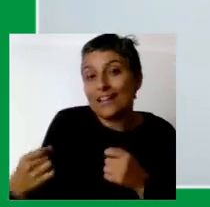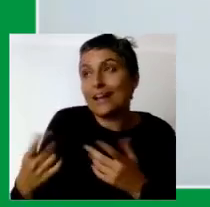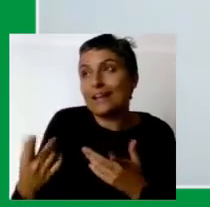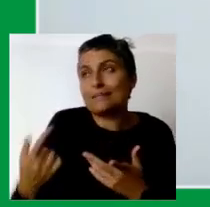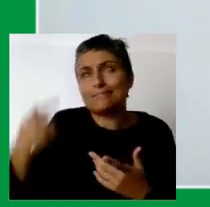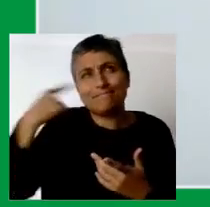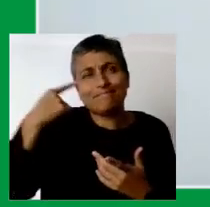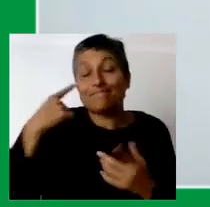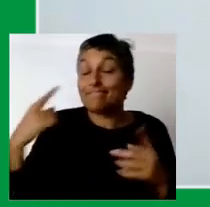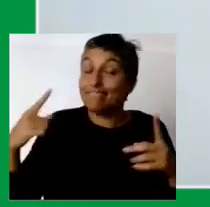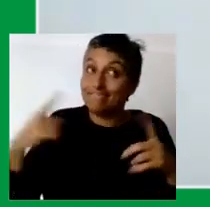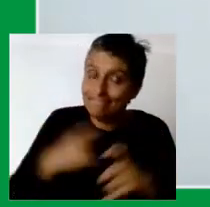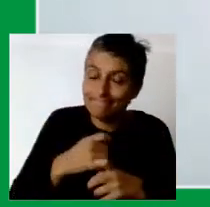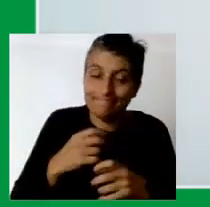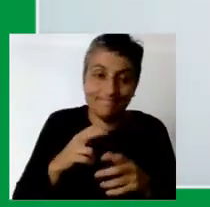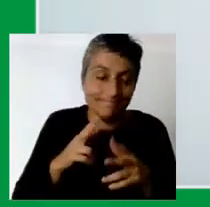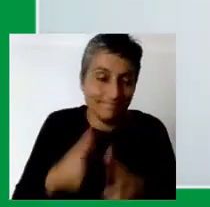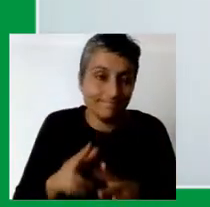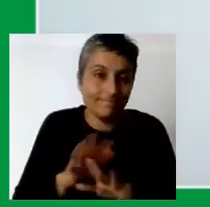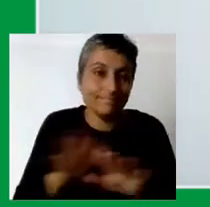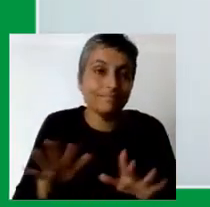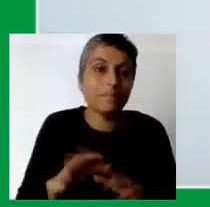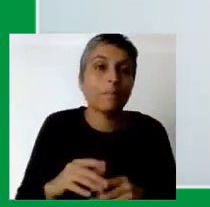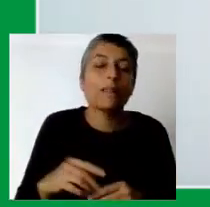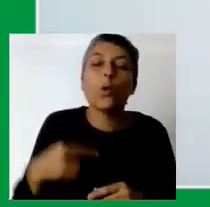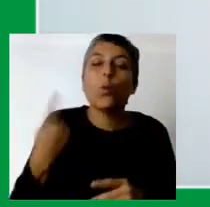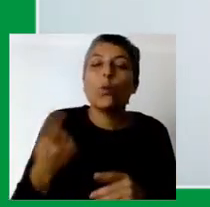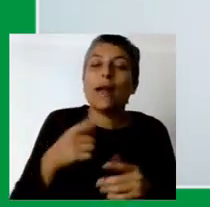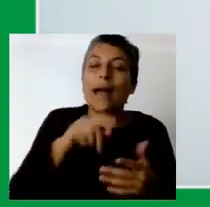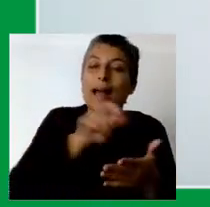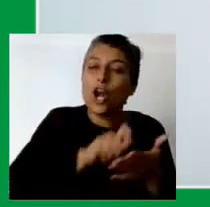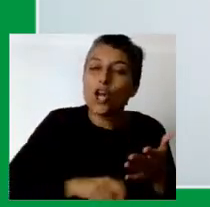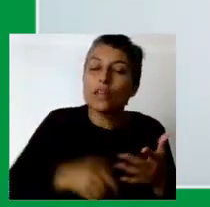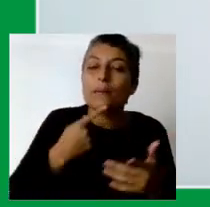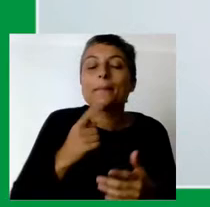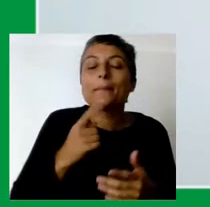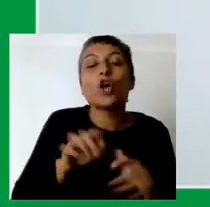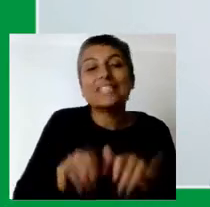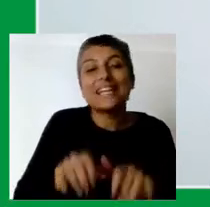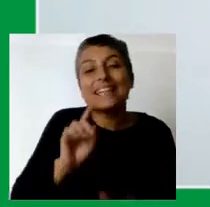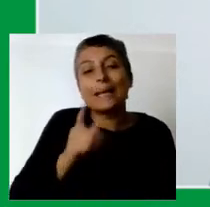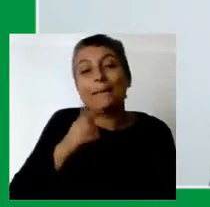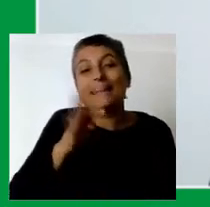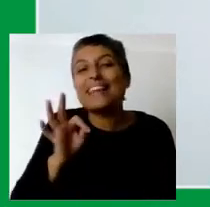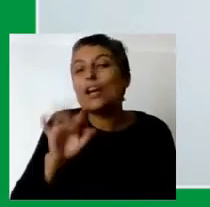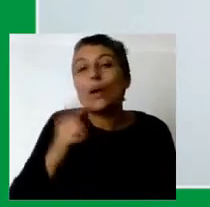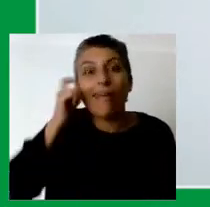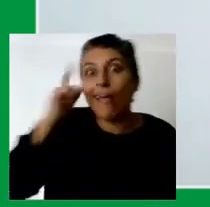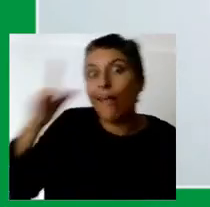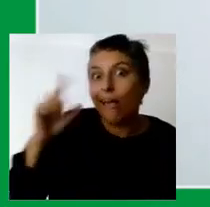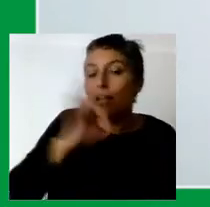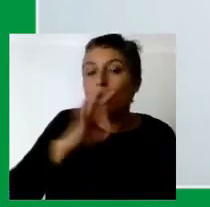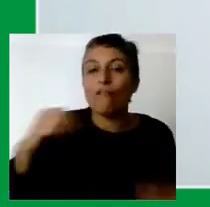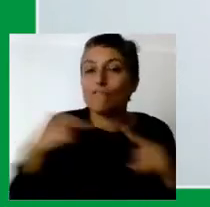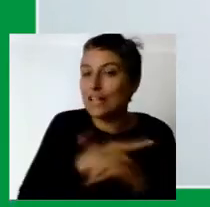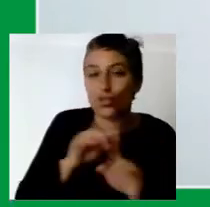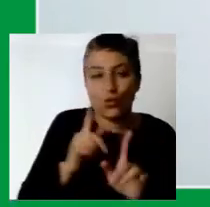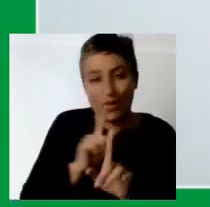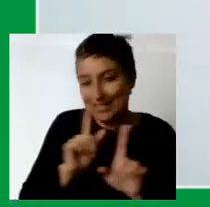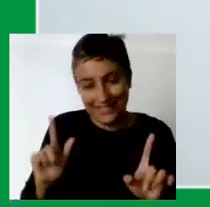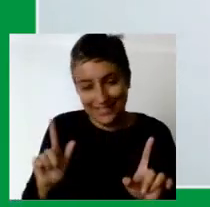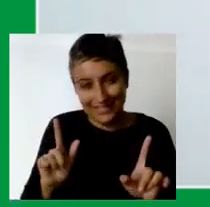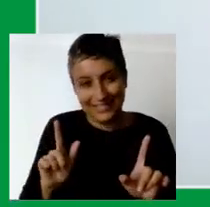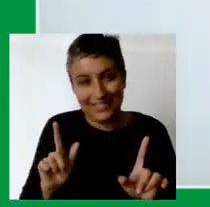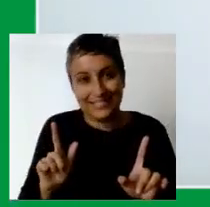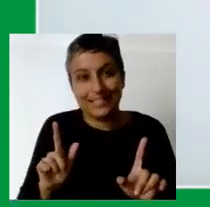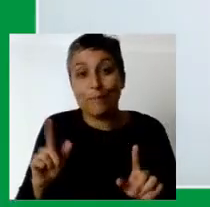cuesta. Había por ahí alguna nota que decía, bueno, el ChatGPT no es ni tan inteligente ni tan artificial, en el sentido de, como decíamos,